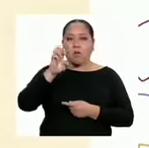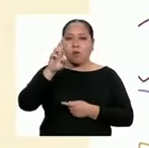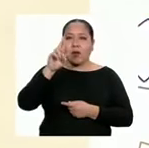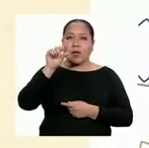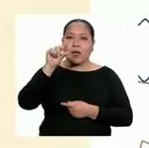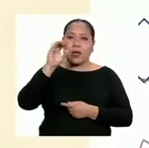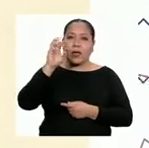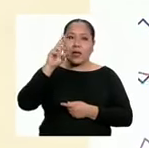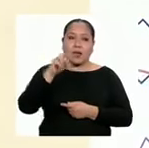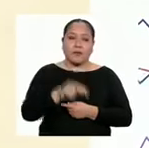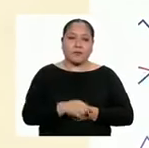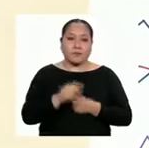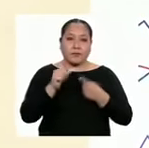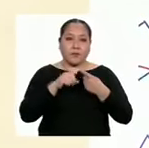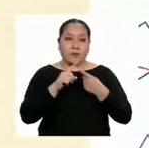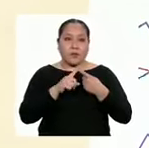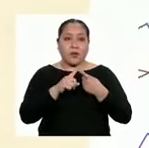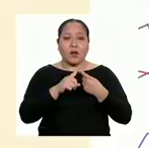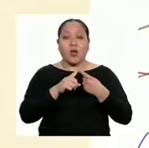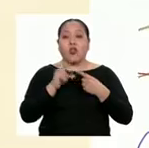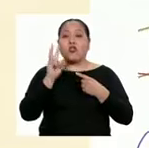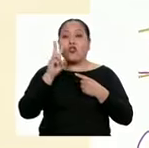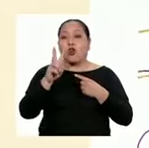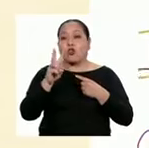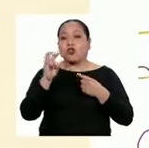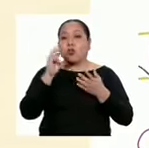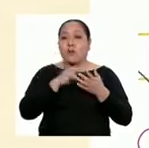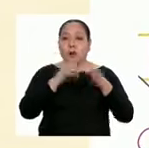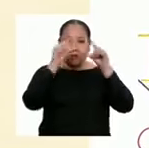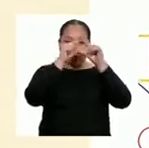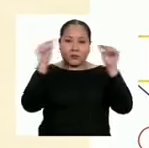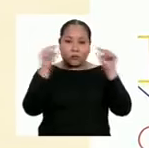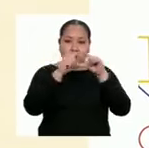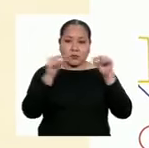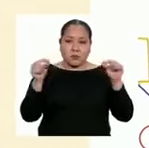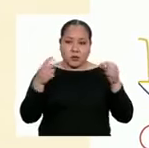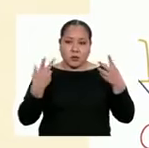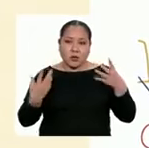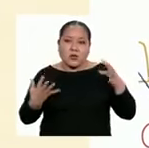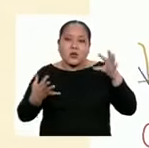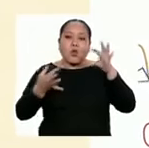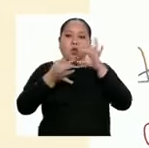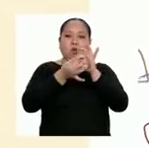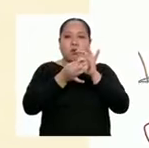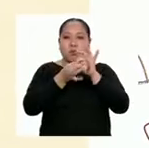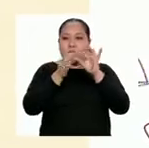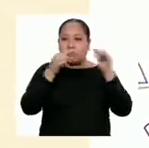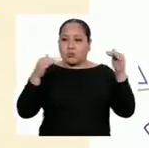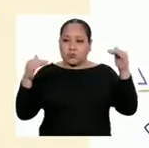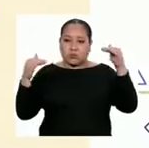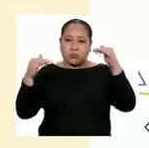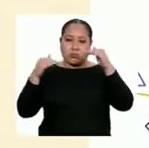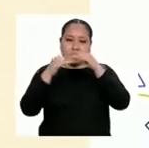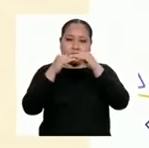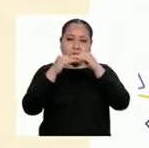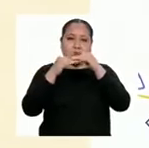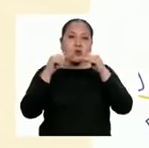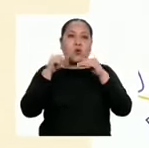1. Dicho de dos o más líneas, tender a unirse en un punto. Y